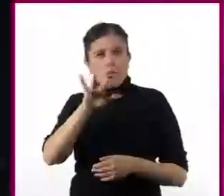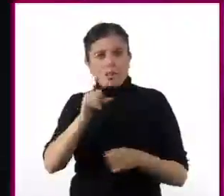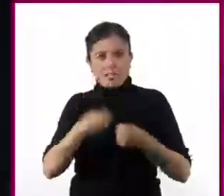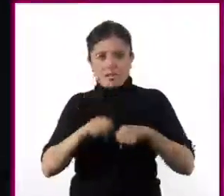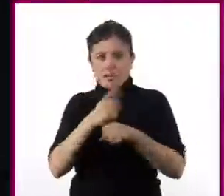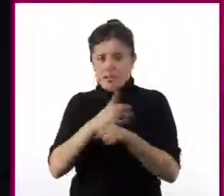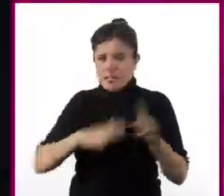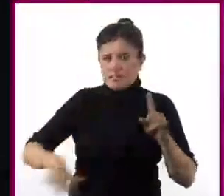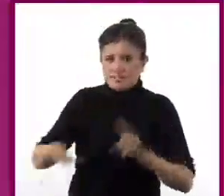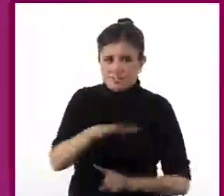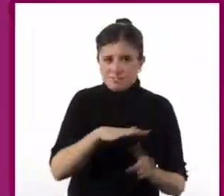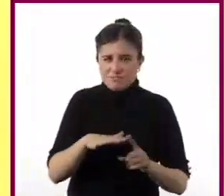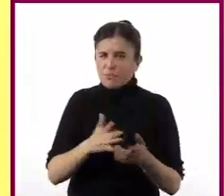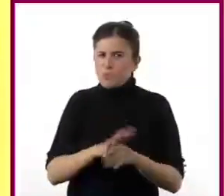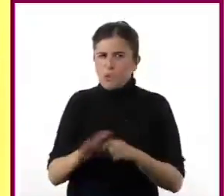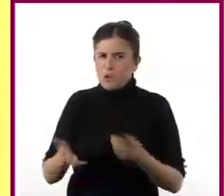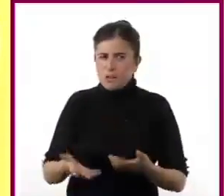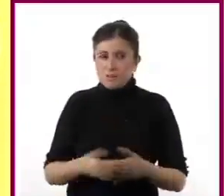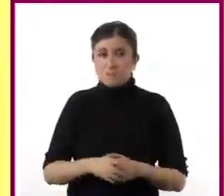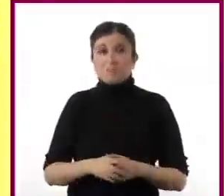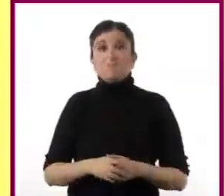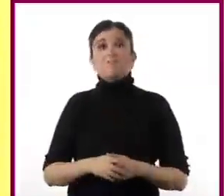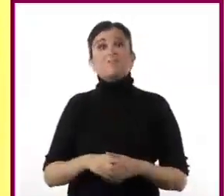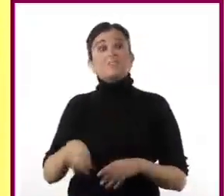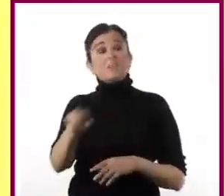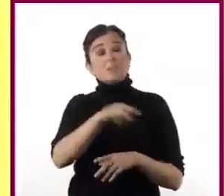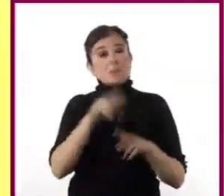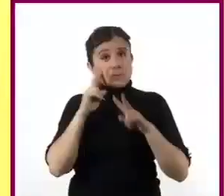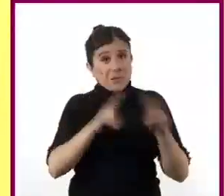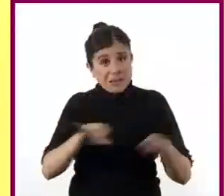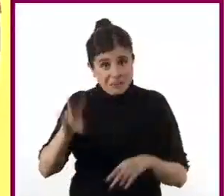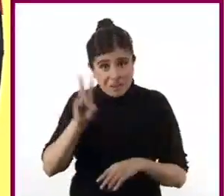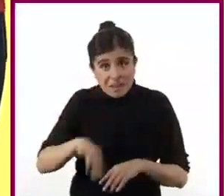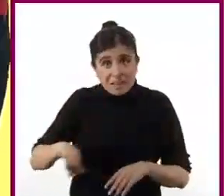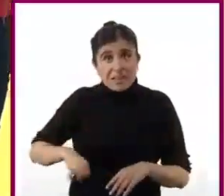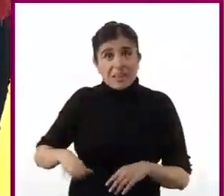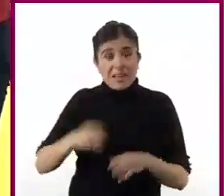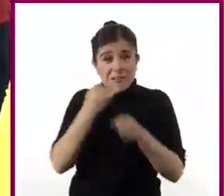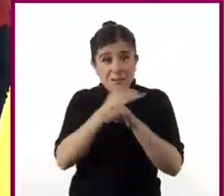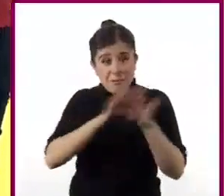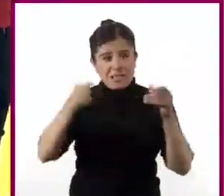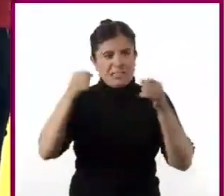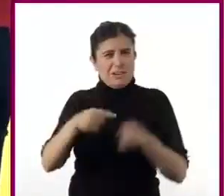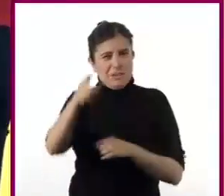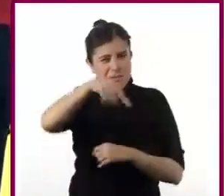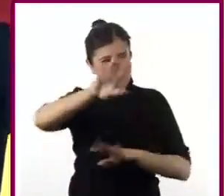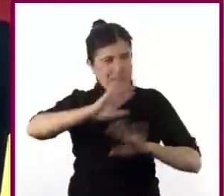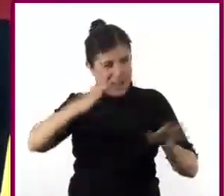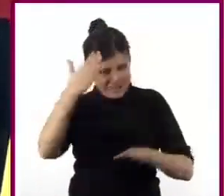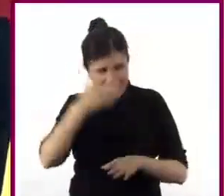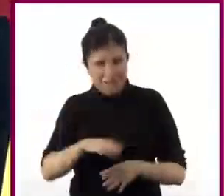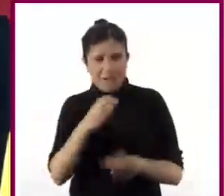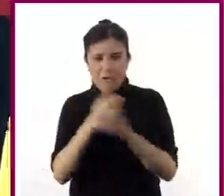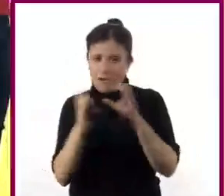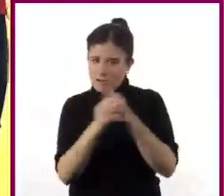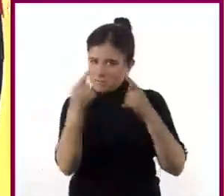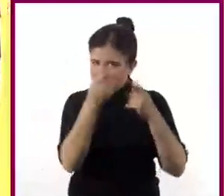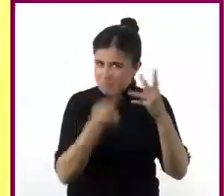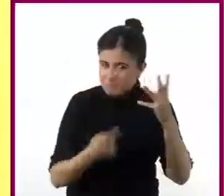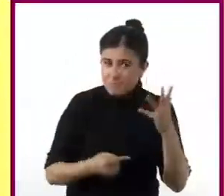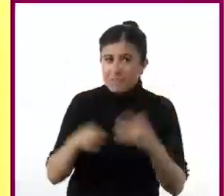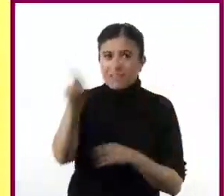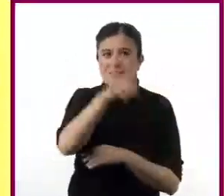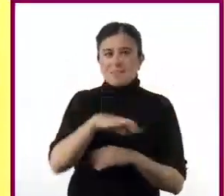sociedad novohispana? ¿Qué les ha parecido esta información? De seguro ya sabían muchas cosas, sin embargo